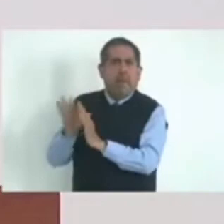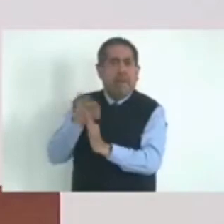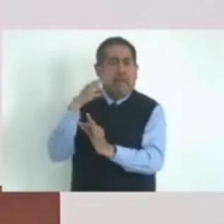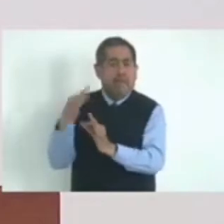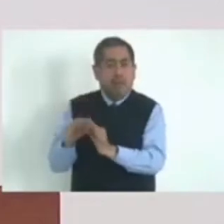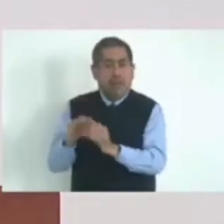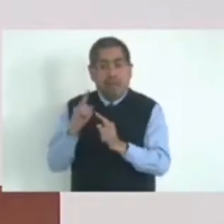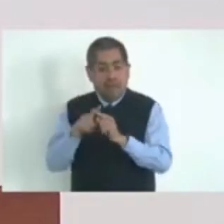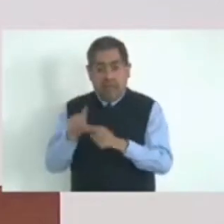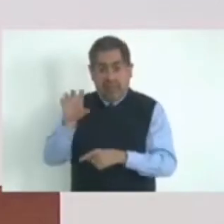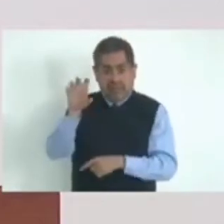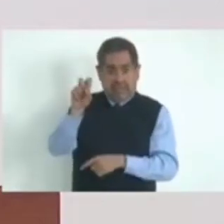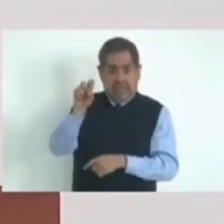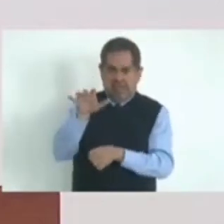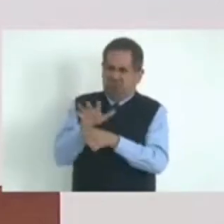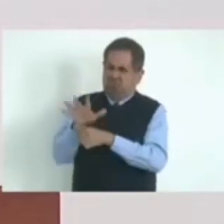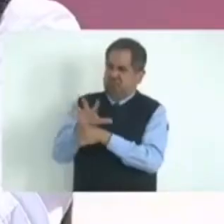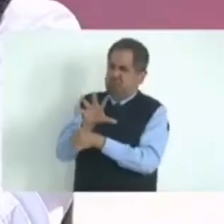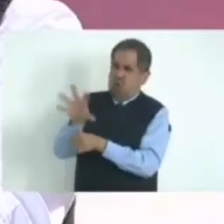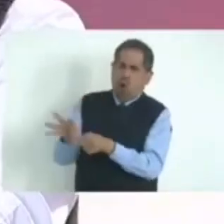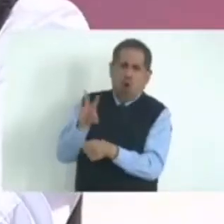totalmente equipados